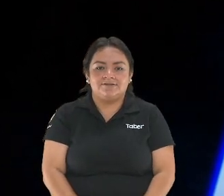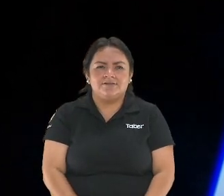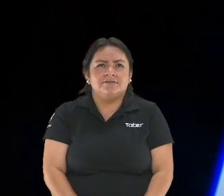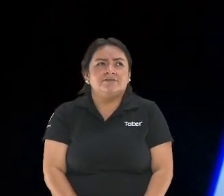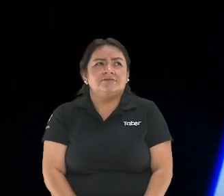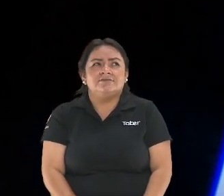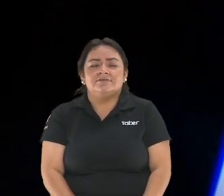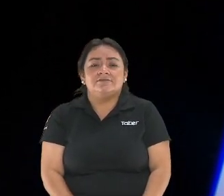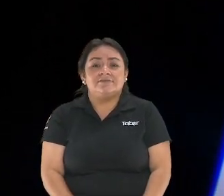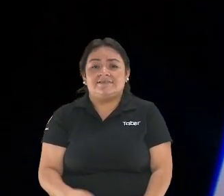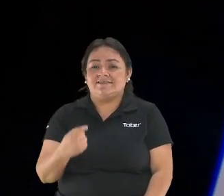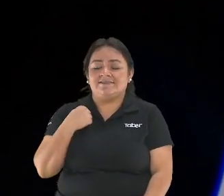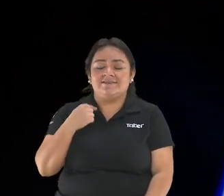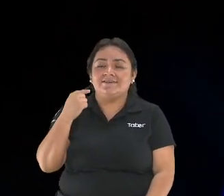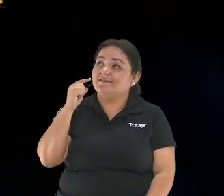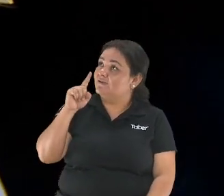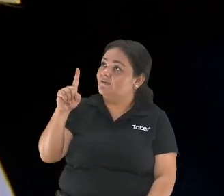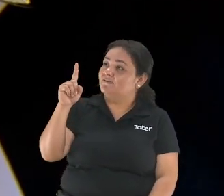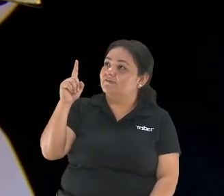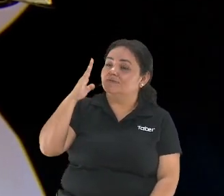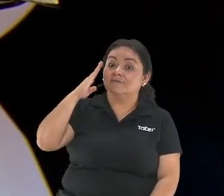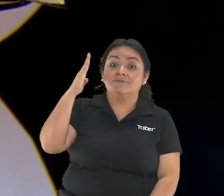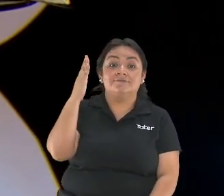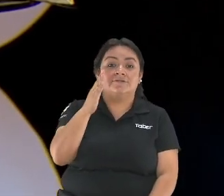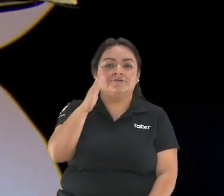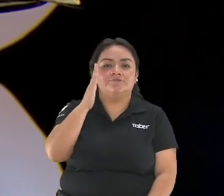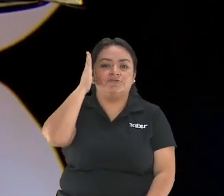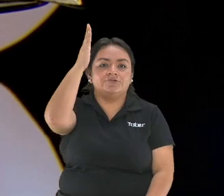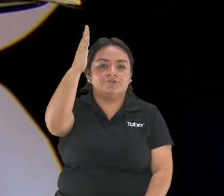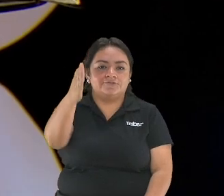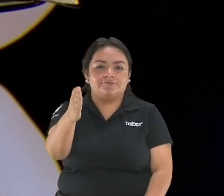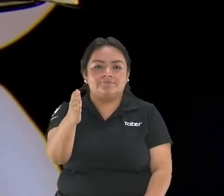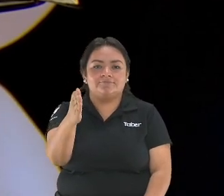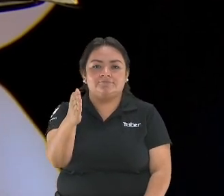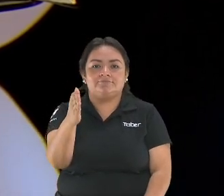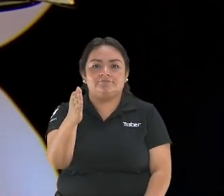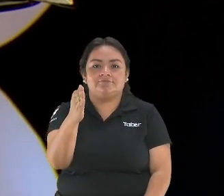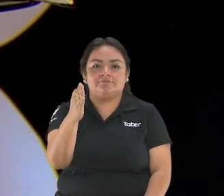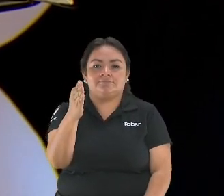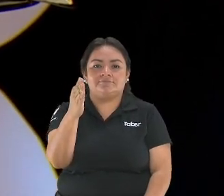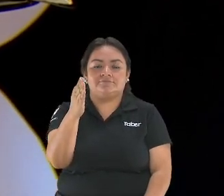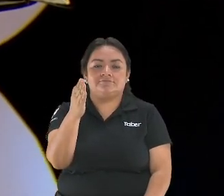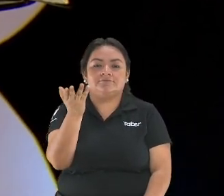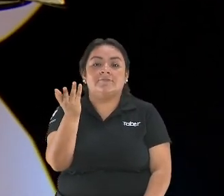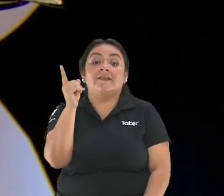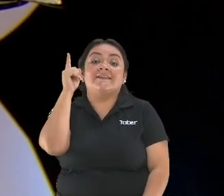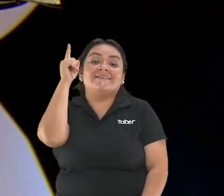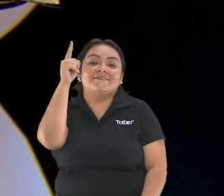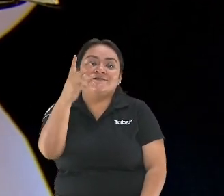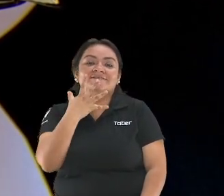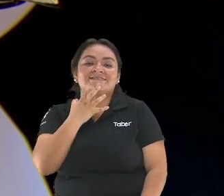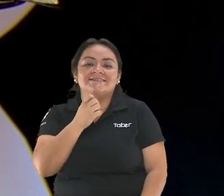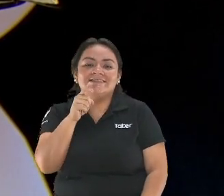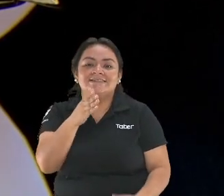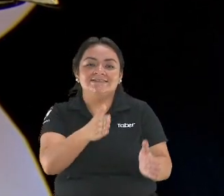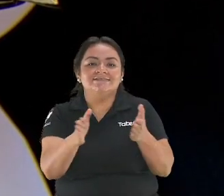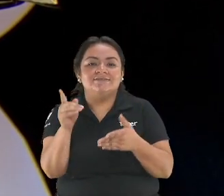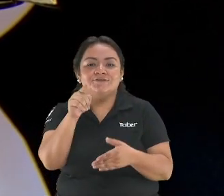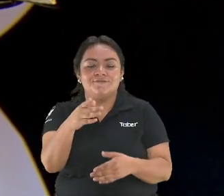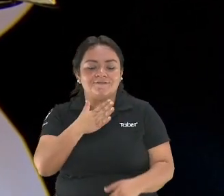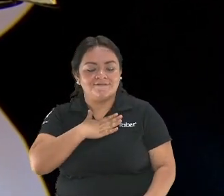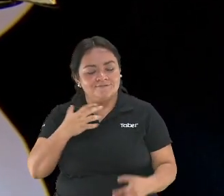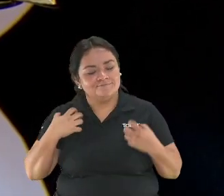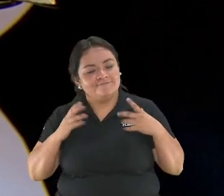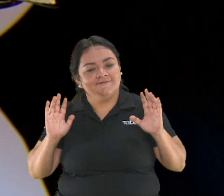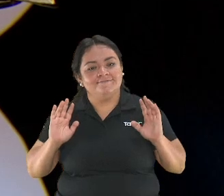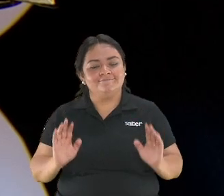adquiere la perspectiva divina en su futuro dios tiene preparado para usted